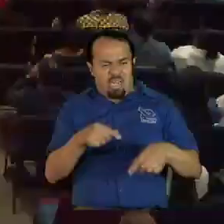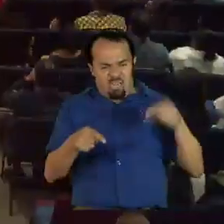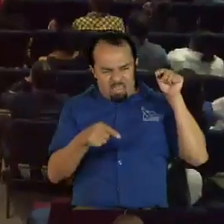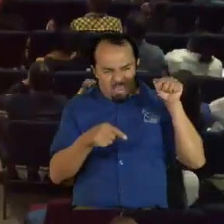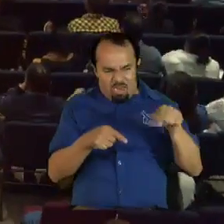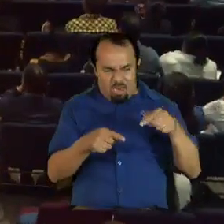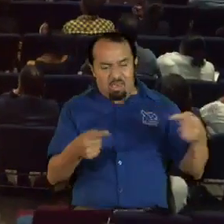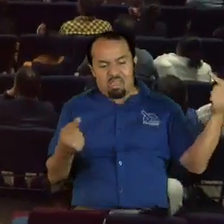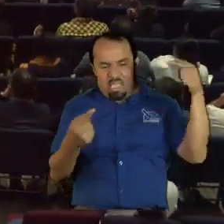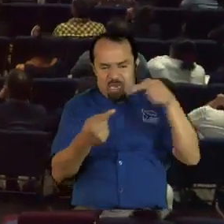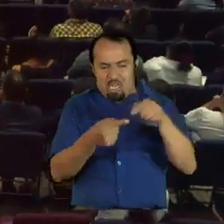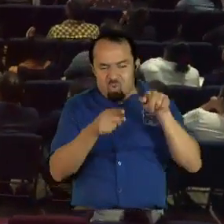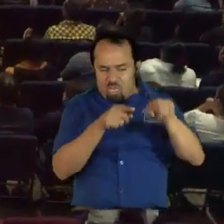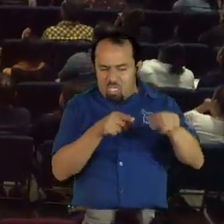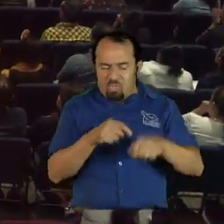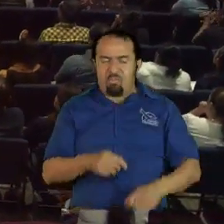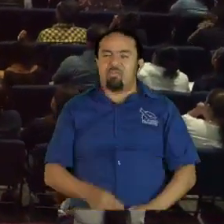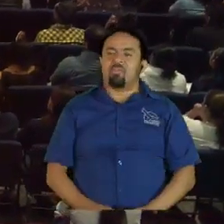Yo solito.